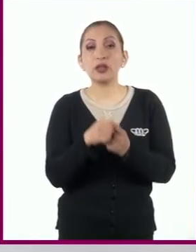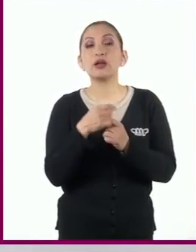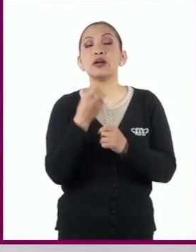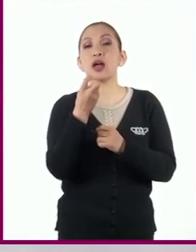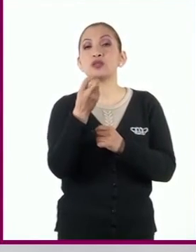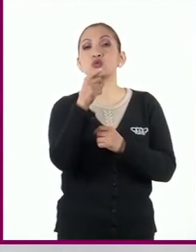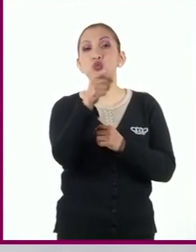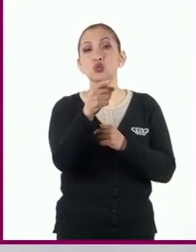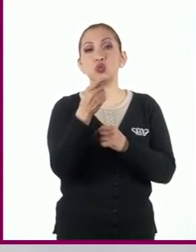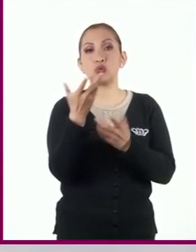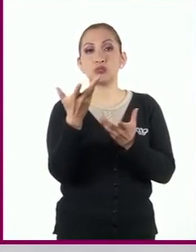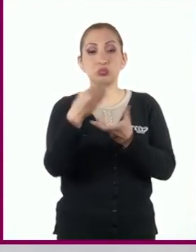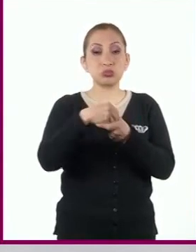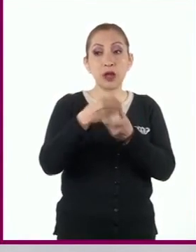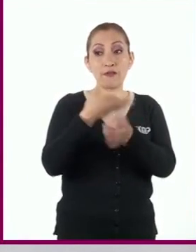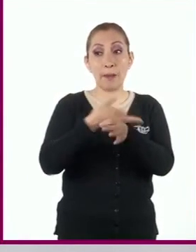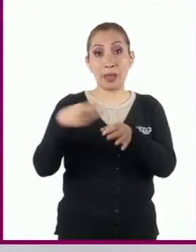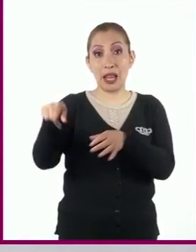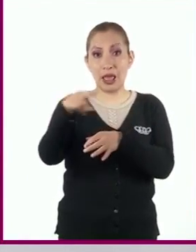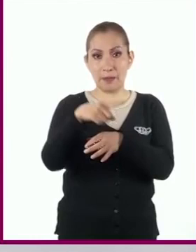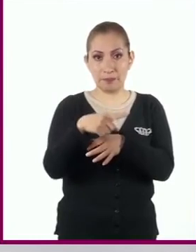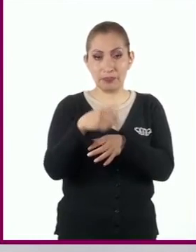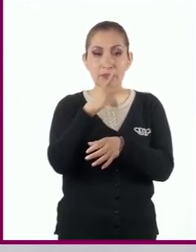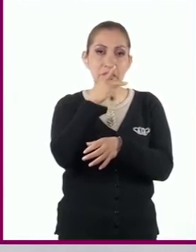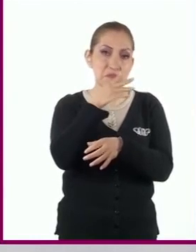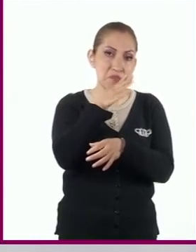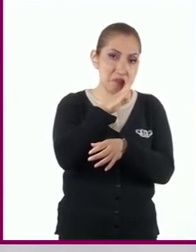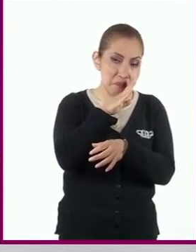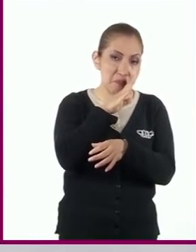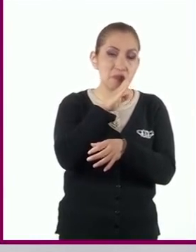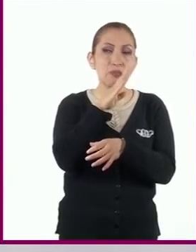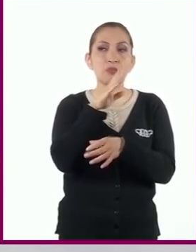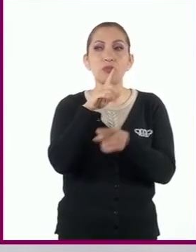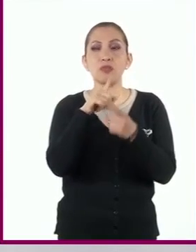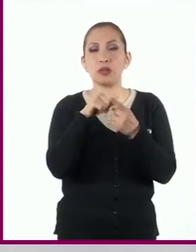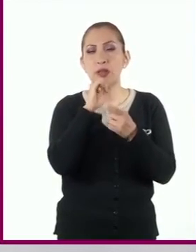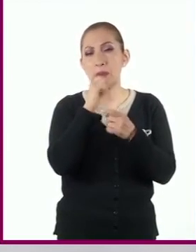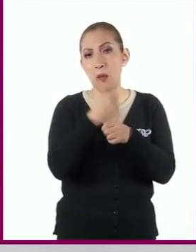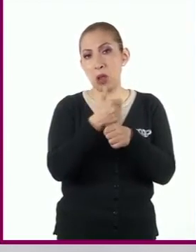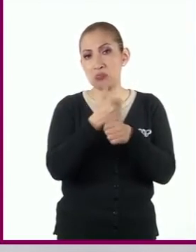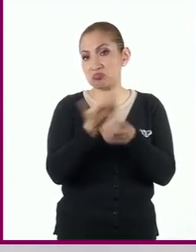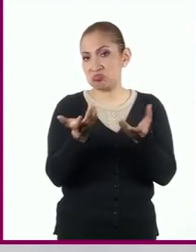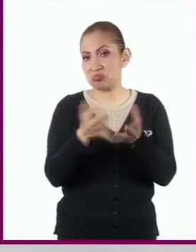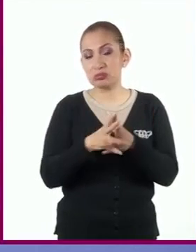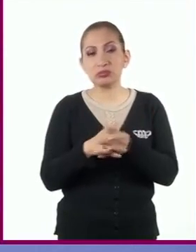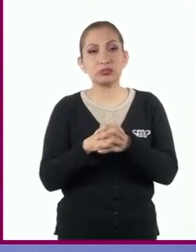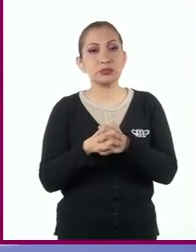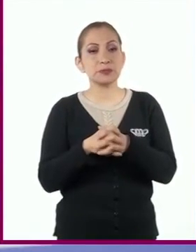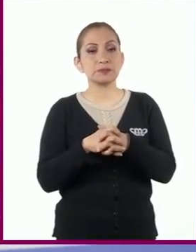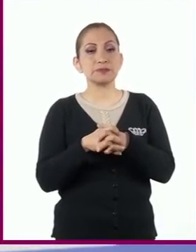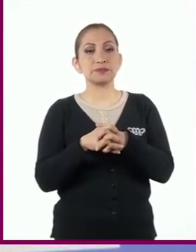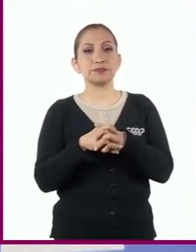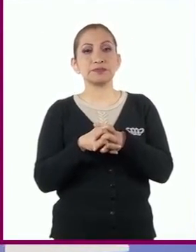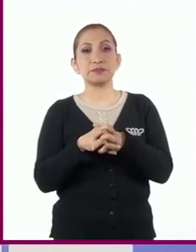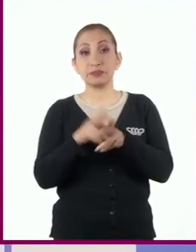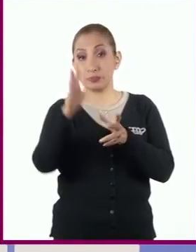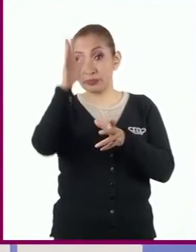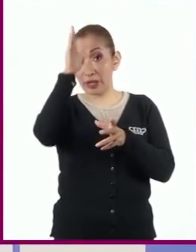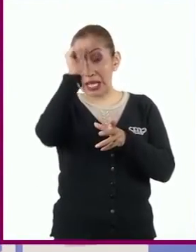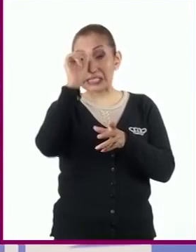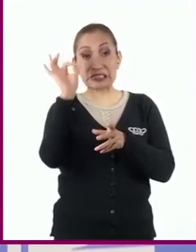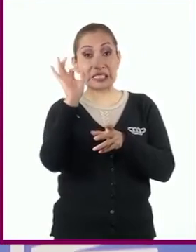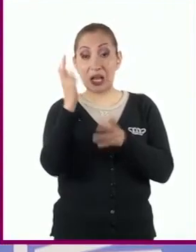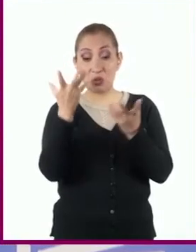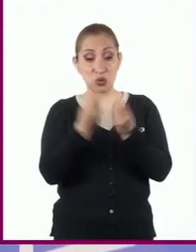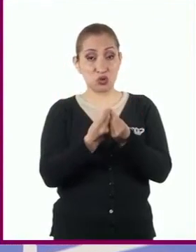ello, vamos a involucrar a la familia, papás, mamás, también a los abuelitos. Recuerden que si